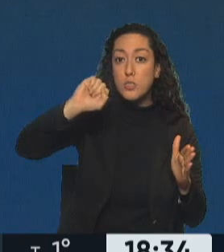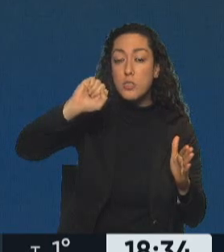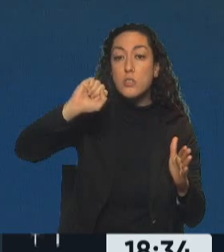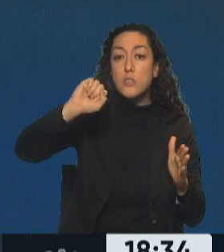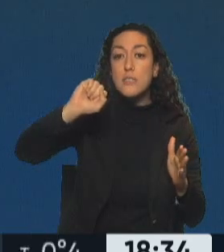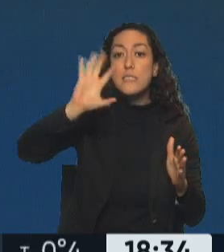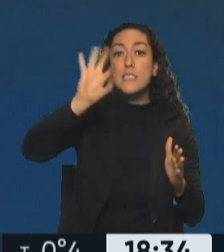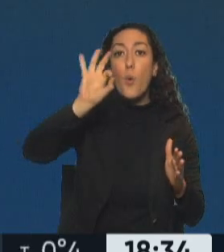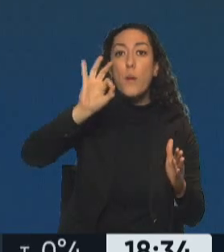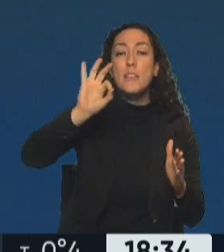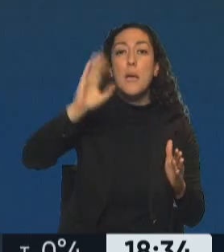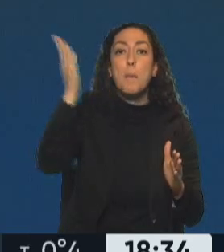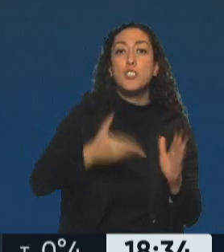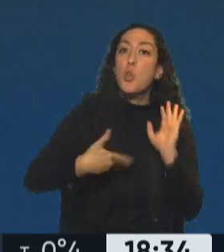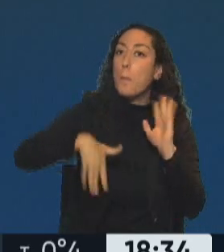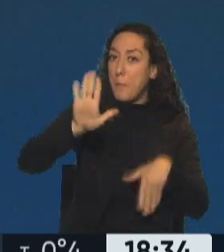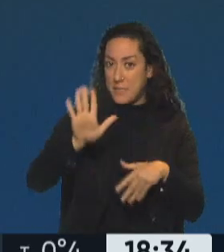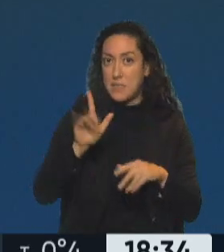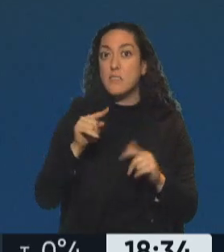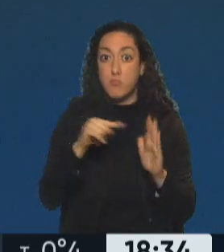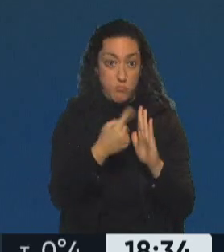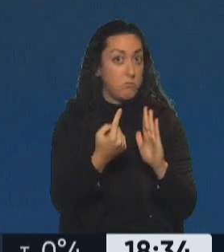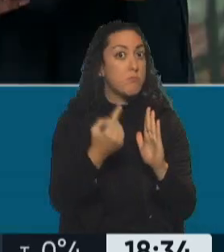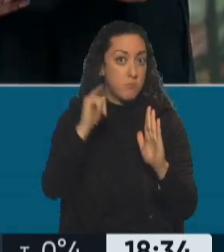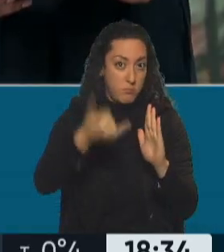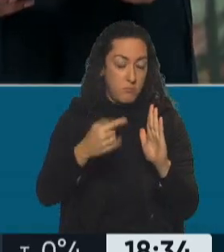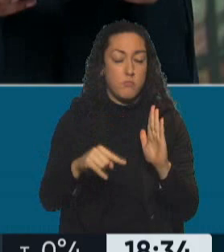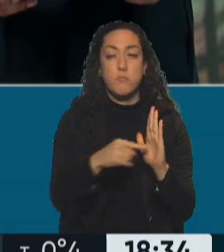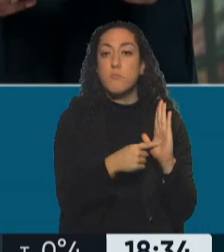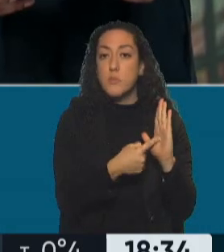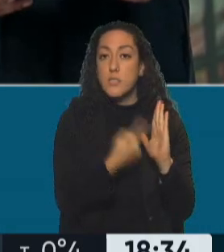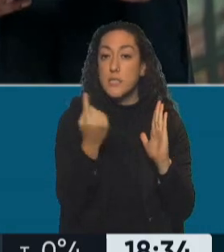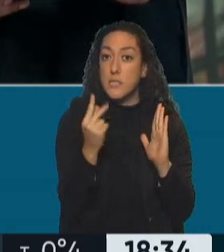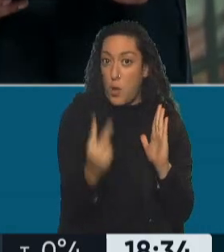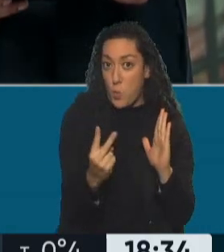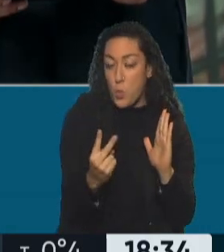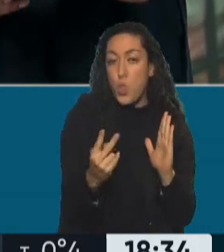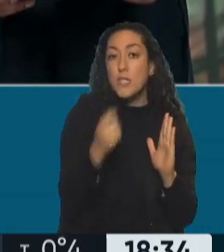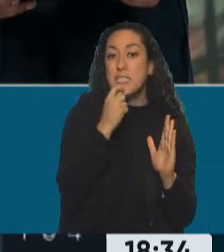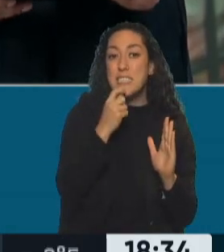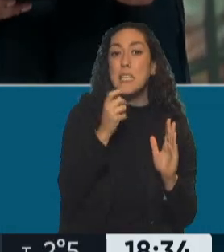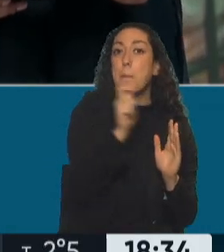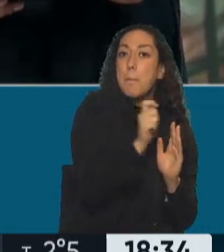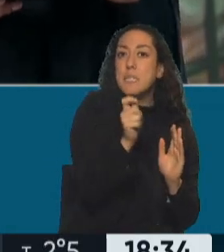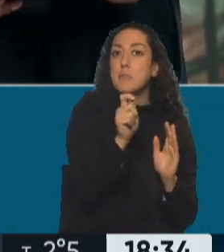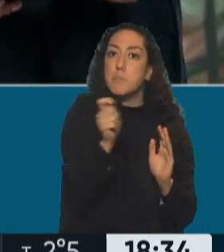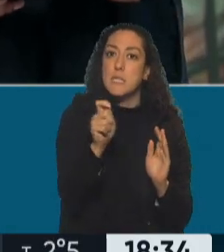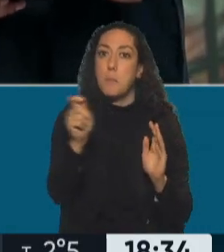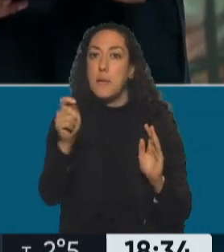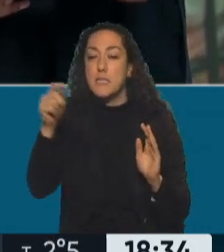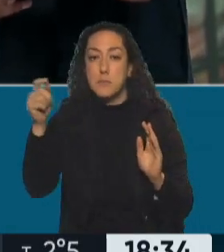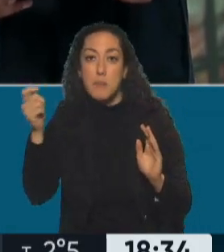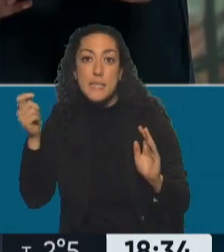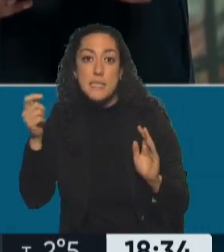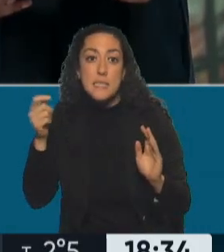mayor al 50%, uh-huh. Algo que en este momento está sucediendo. Exactamente. Después, cuando la inflación mensual, es decir, mes a mes, sea